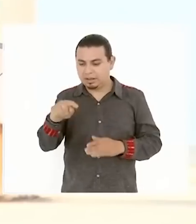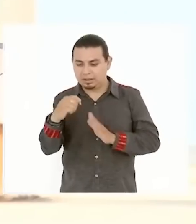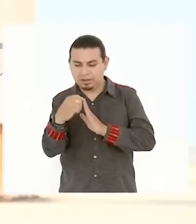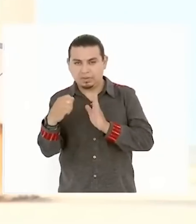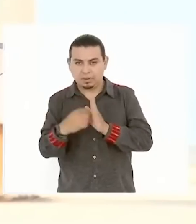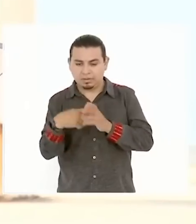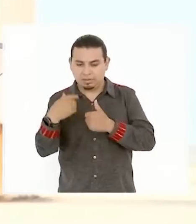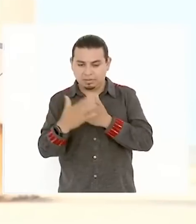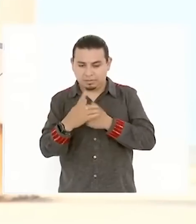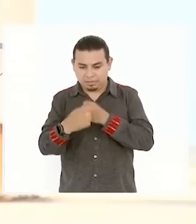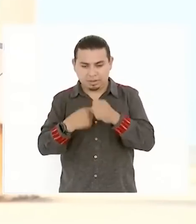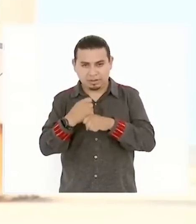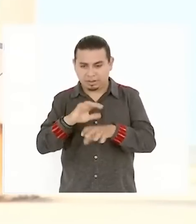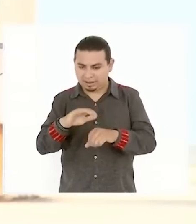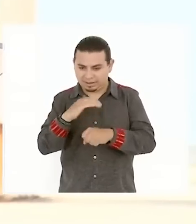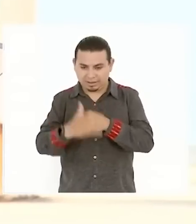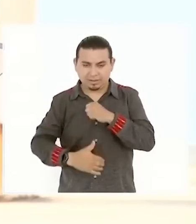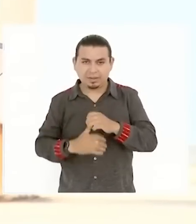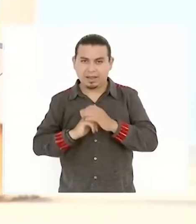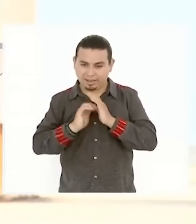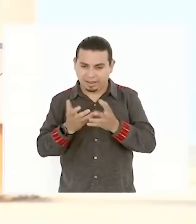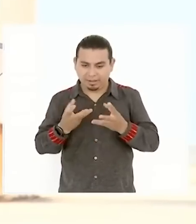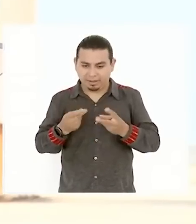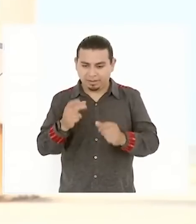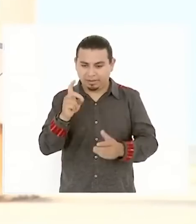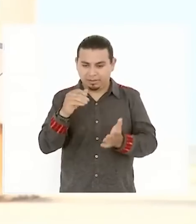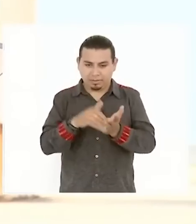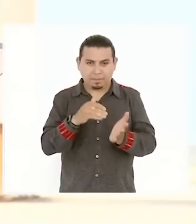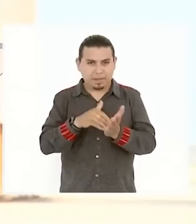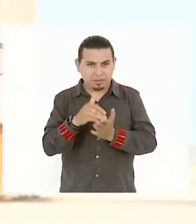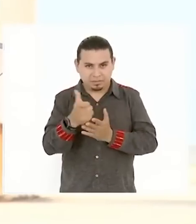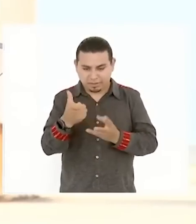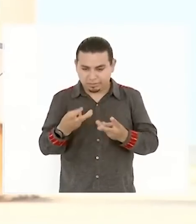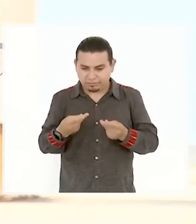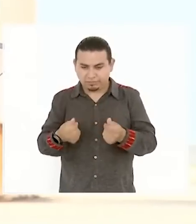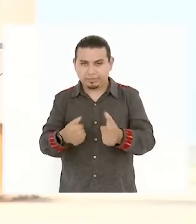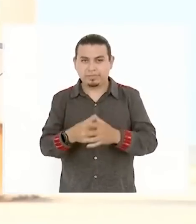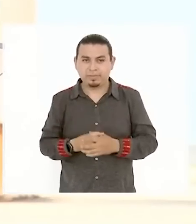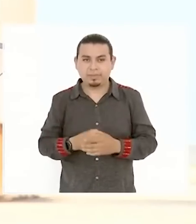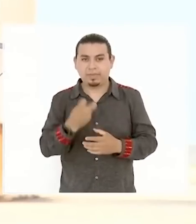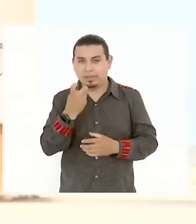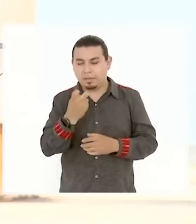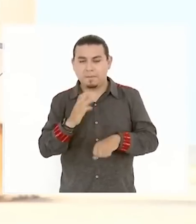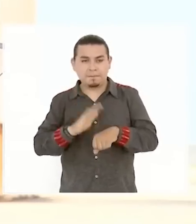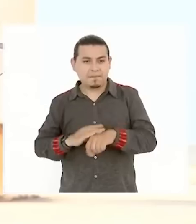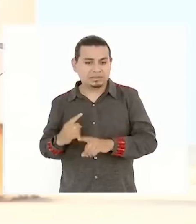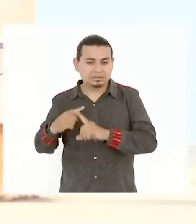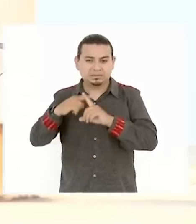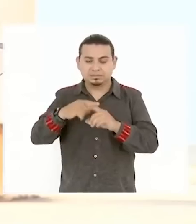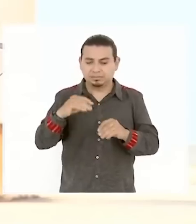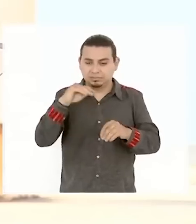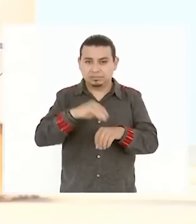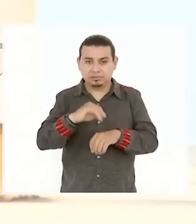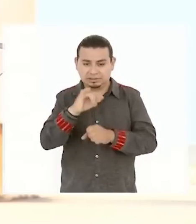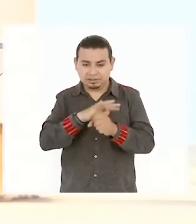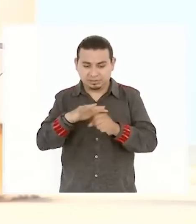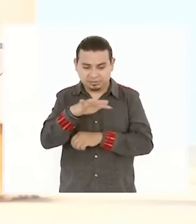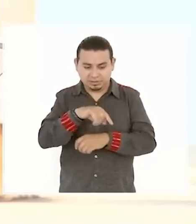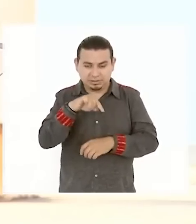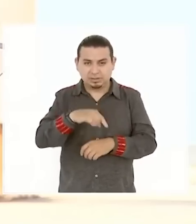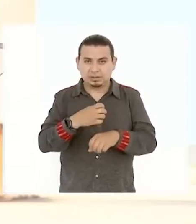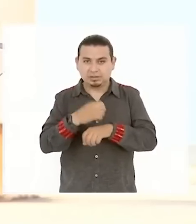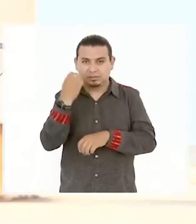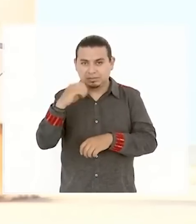concluida el próximo año, se está invirtiendo 30.000 millones de pesos. Adicionalmente, en el Istmo Oaxaqueño